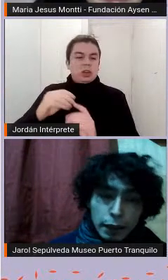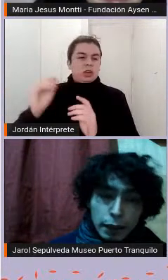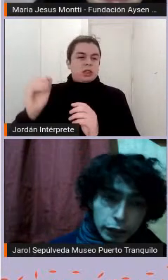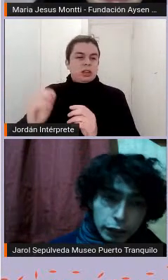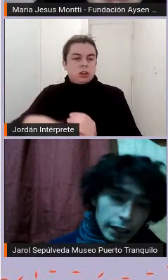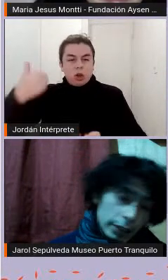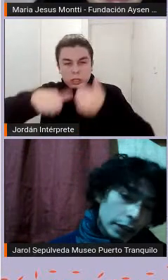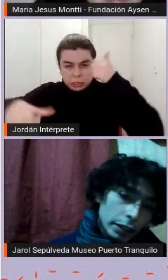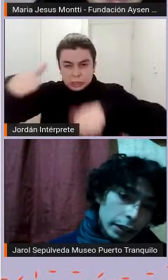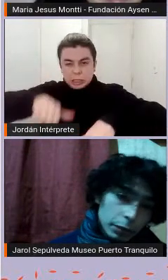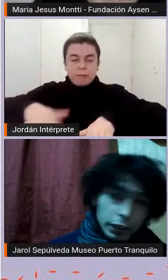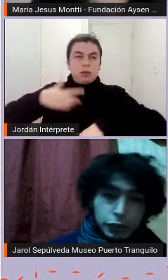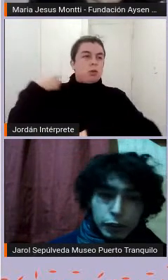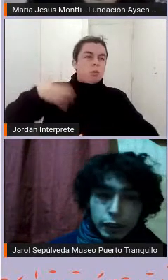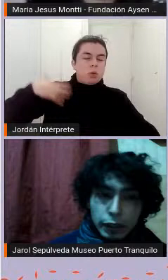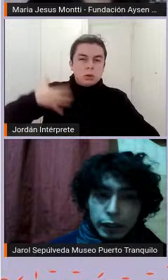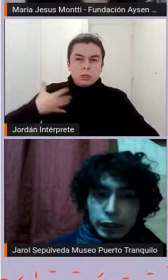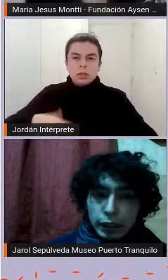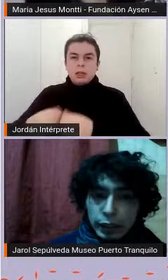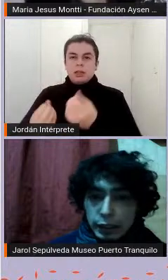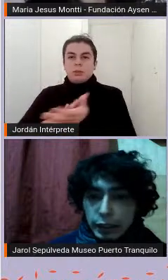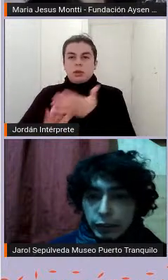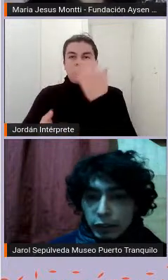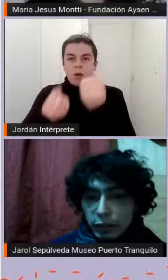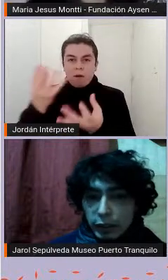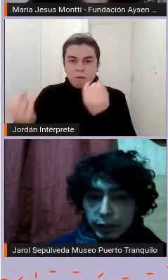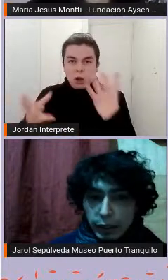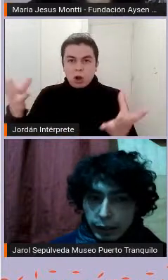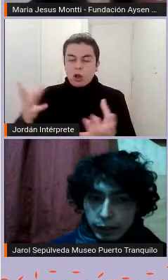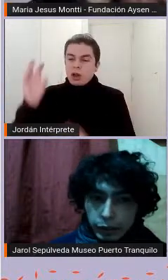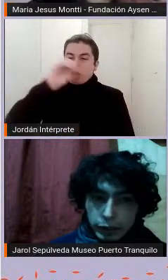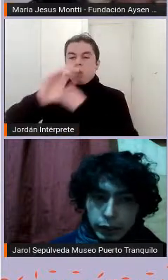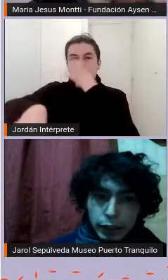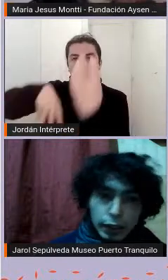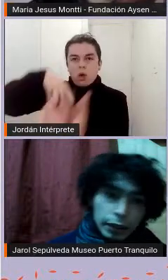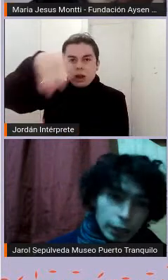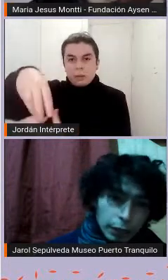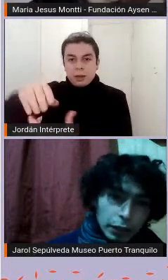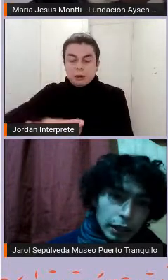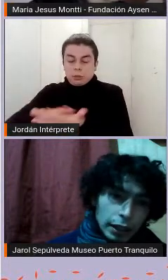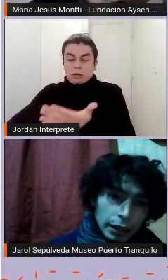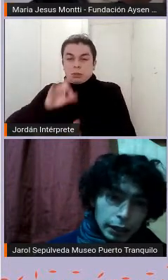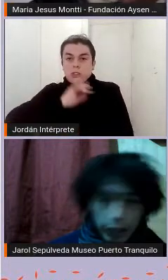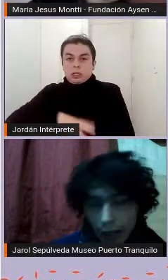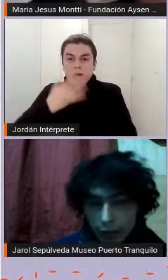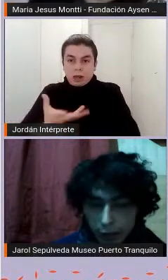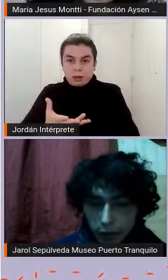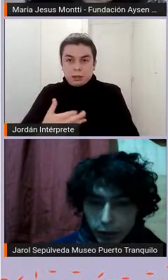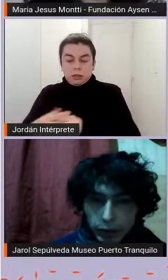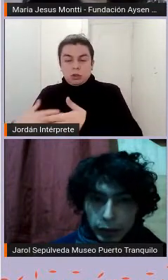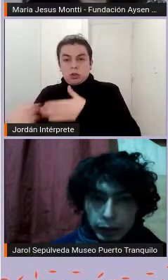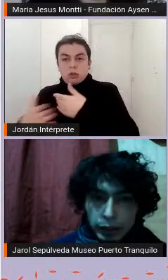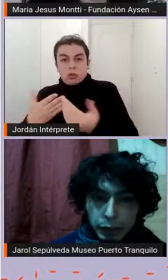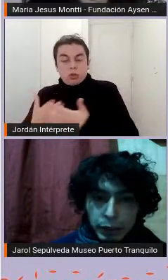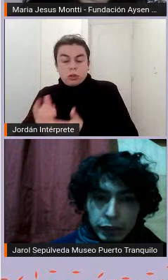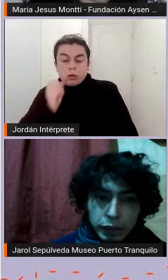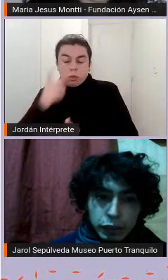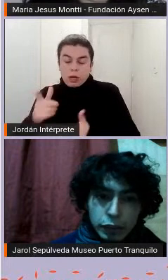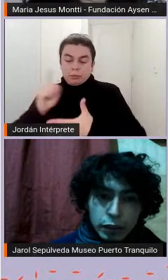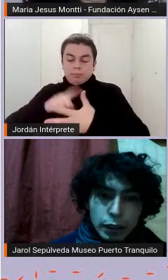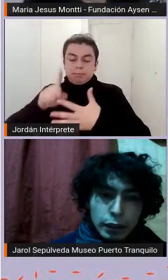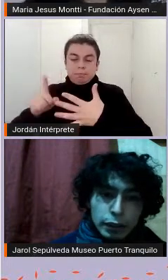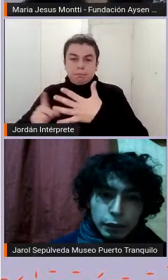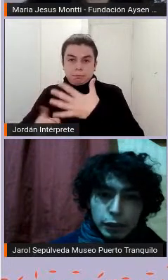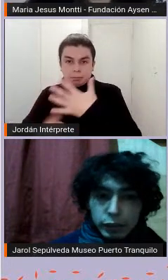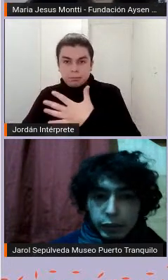fauna. Dentro de las categorías de protección que hay en Chile, ¿cierto? De áreas silvestres, tenemos y que caen dentro de esta misma